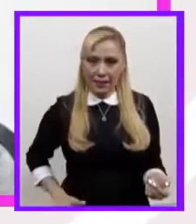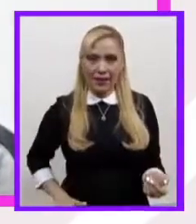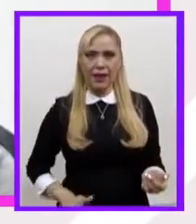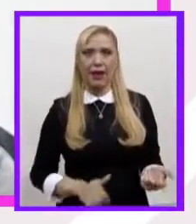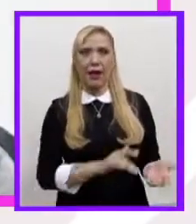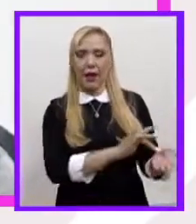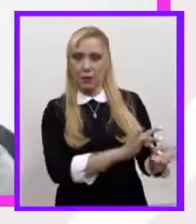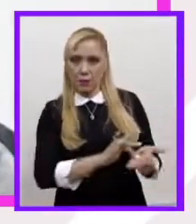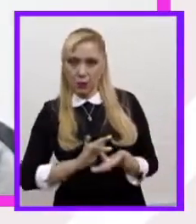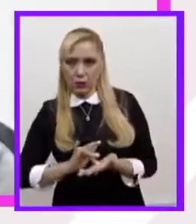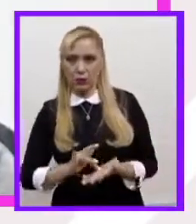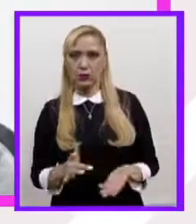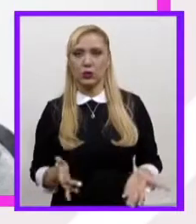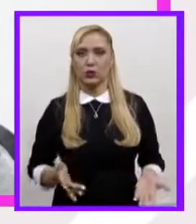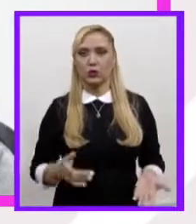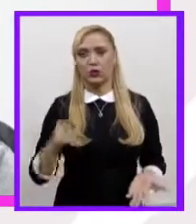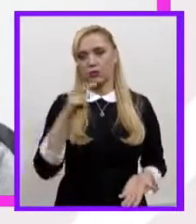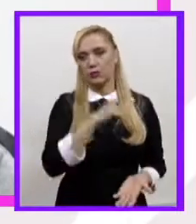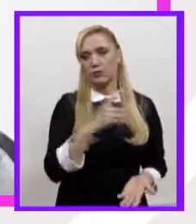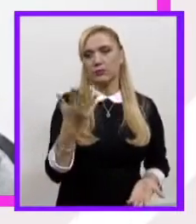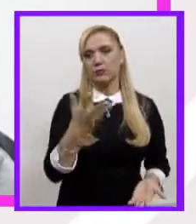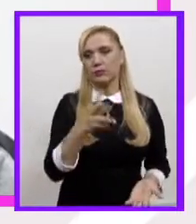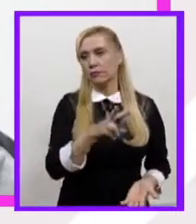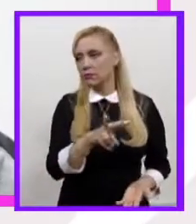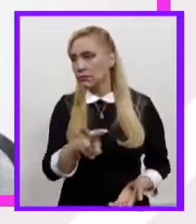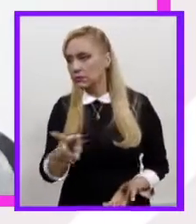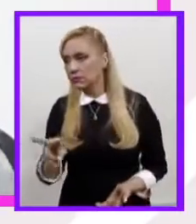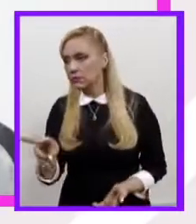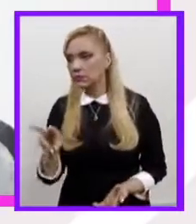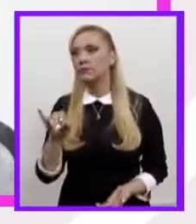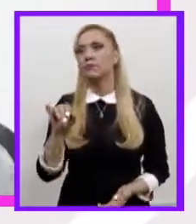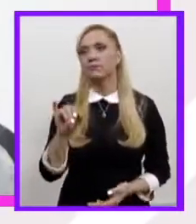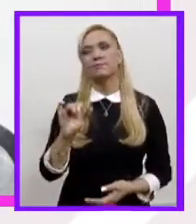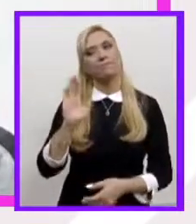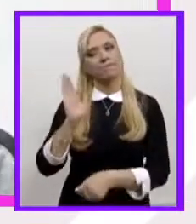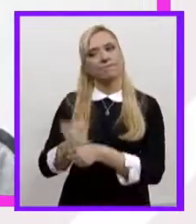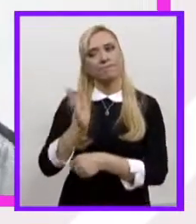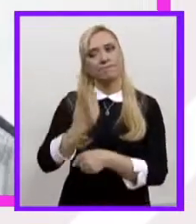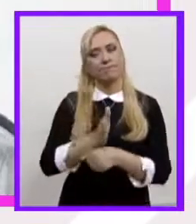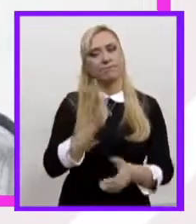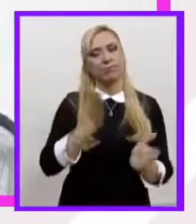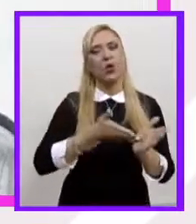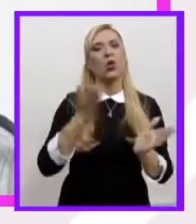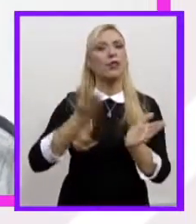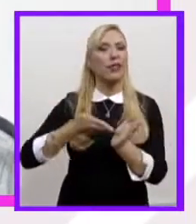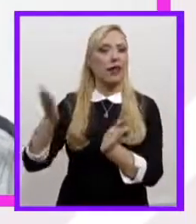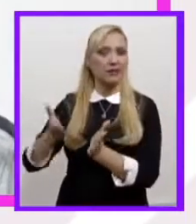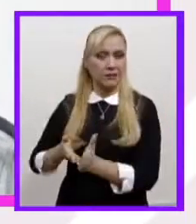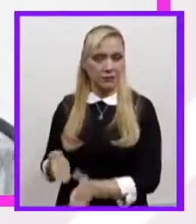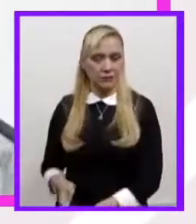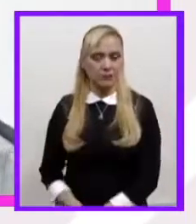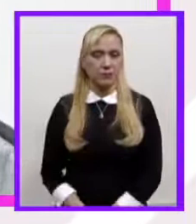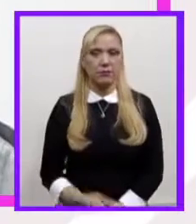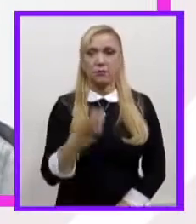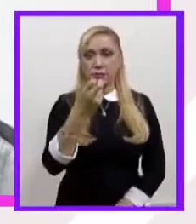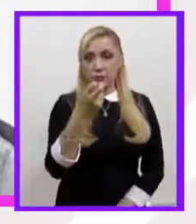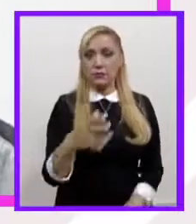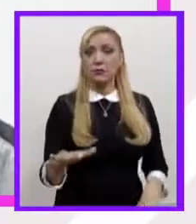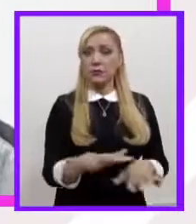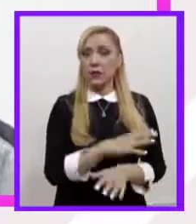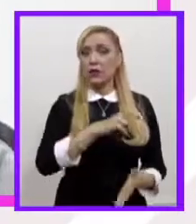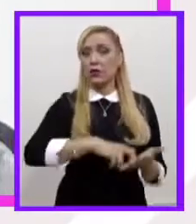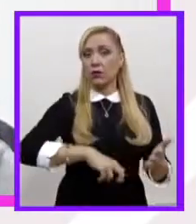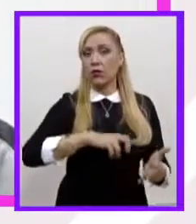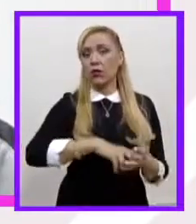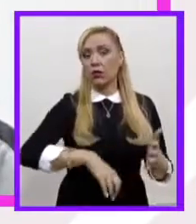la autoridad que realiza las verificaciones administrativas. Esta reforma, si te das cuenta, pues